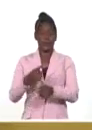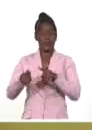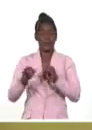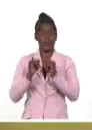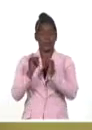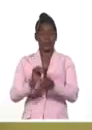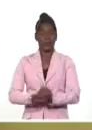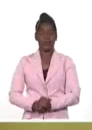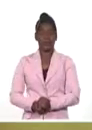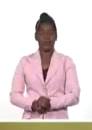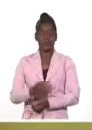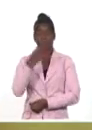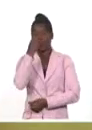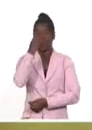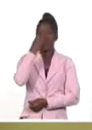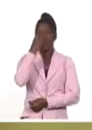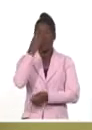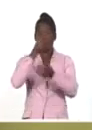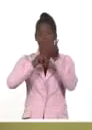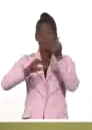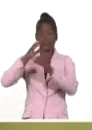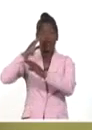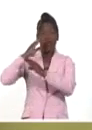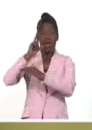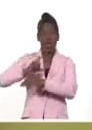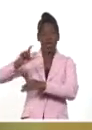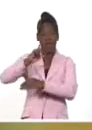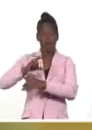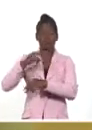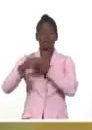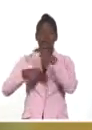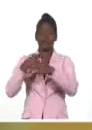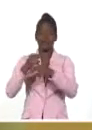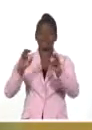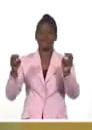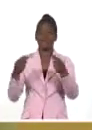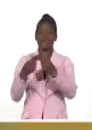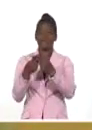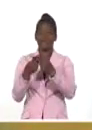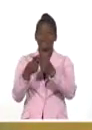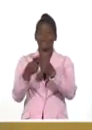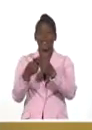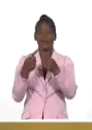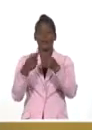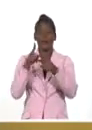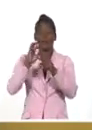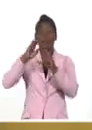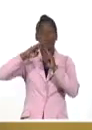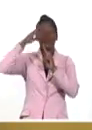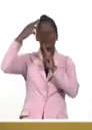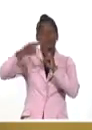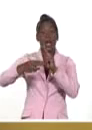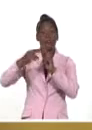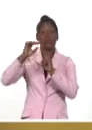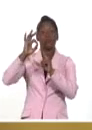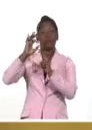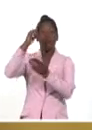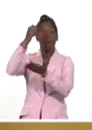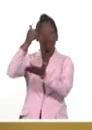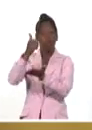el Circo Areíto de Camagüey estrenó el espectáculo 3-2-1 Despegue en el Teatro Principal de la ciudad con